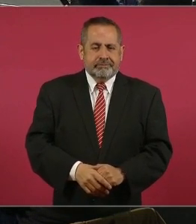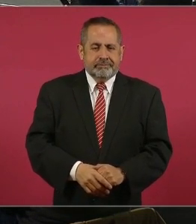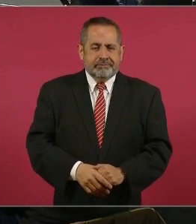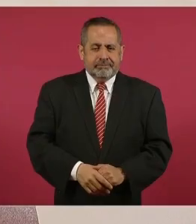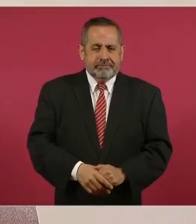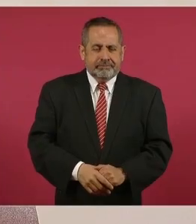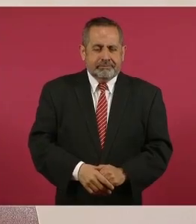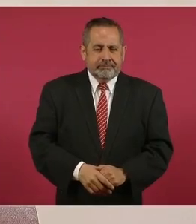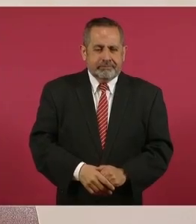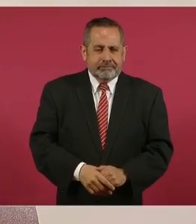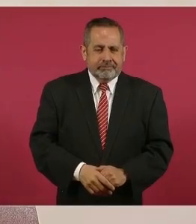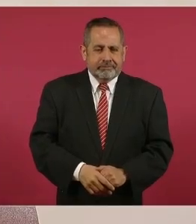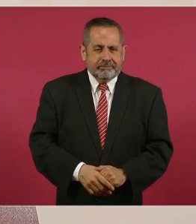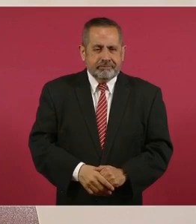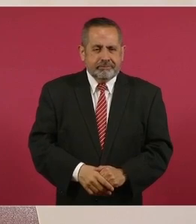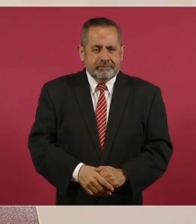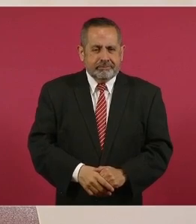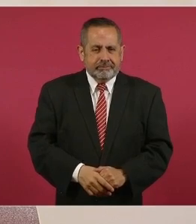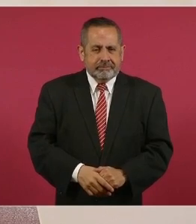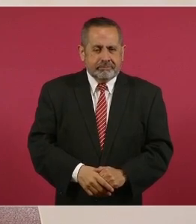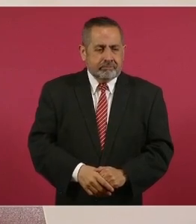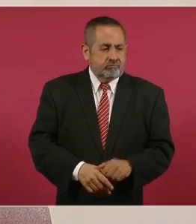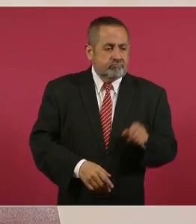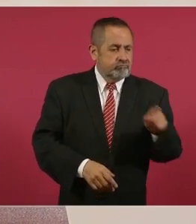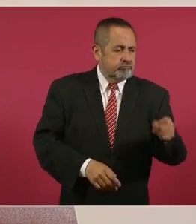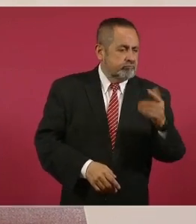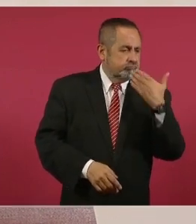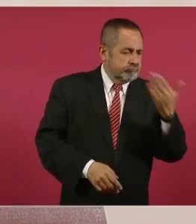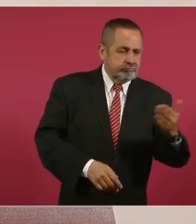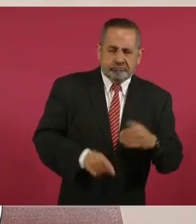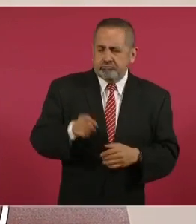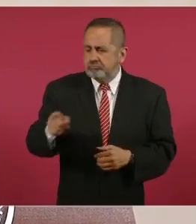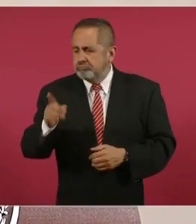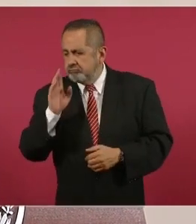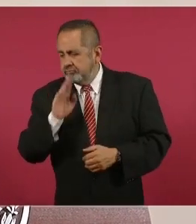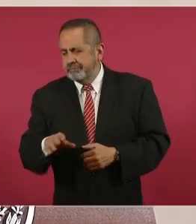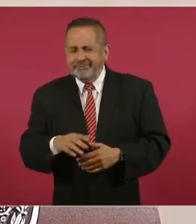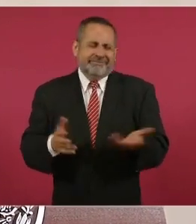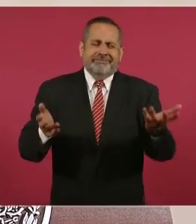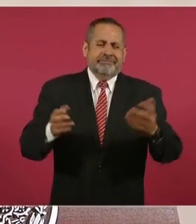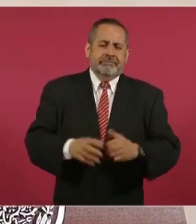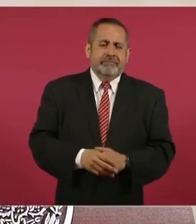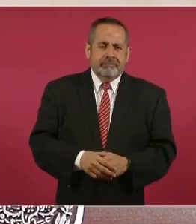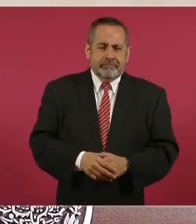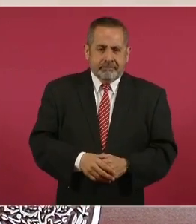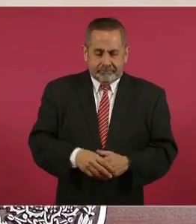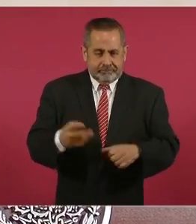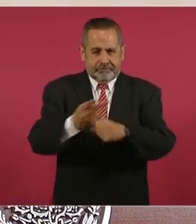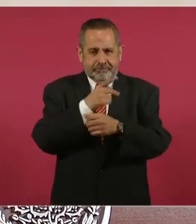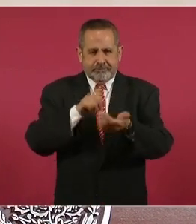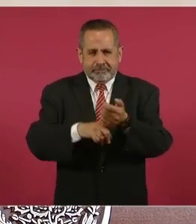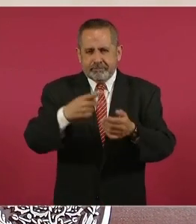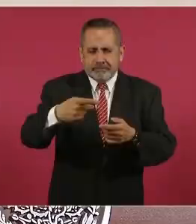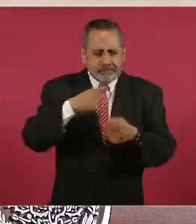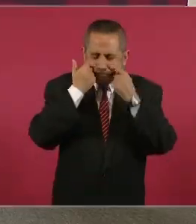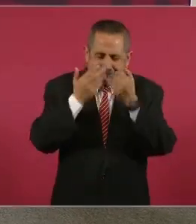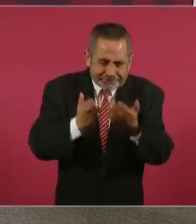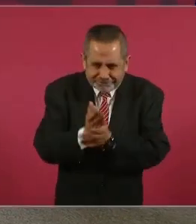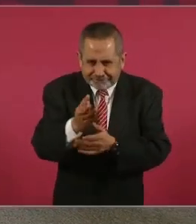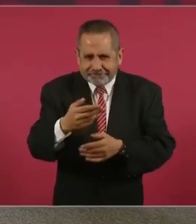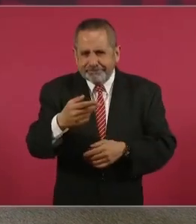Ya, decir que es bueno y que es malo. Pero ya viste lo que provocaste, no me quería yo